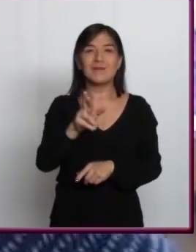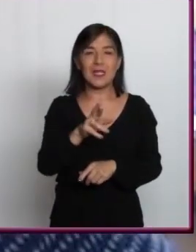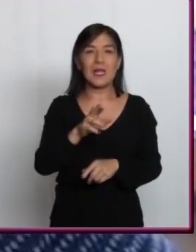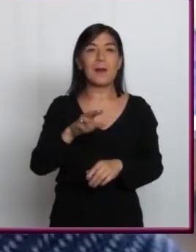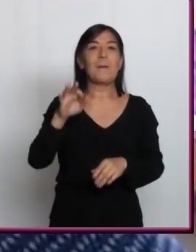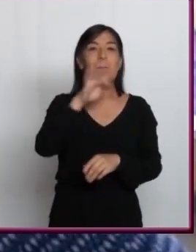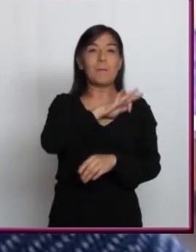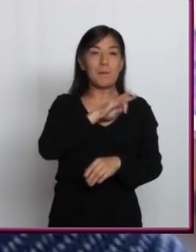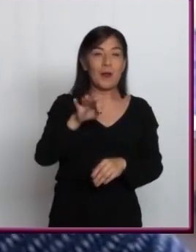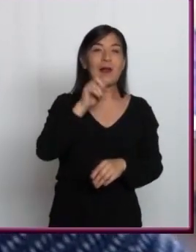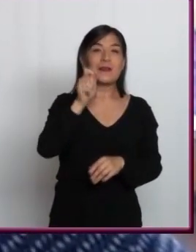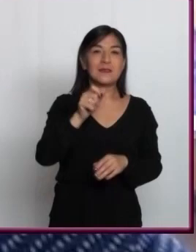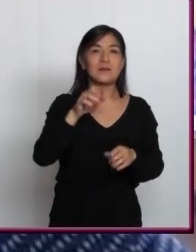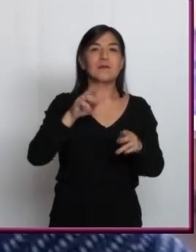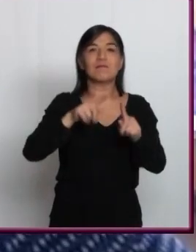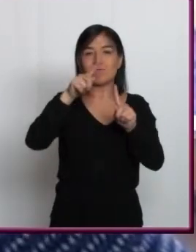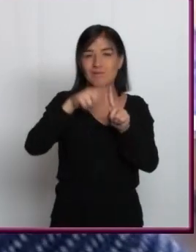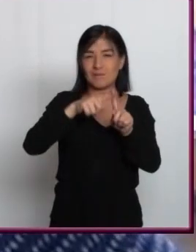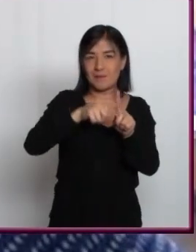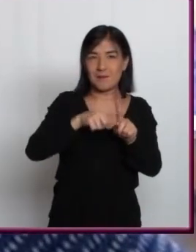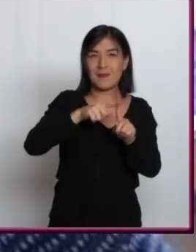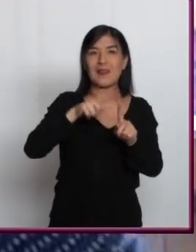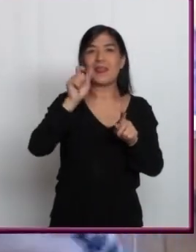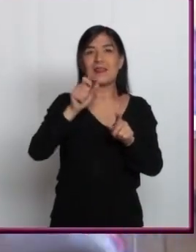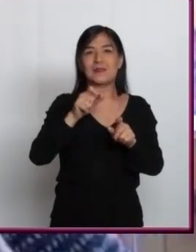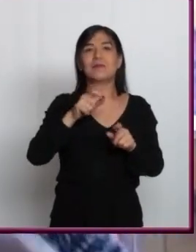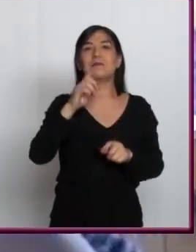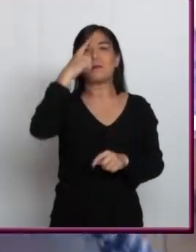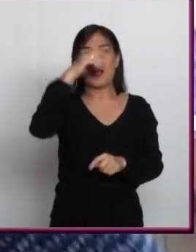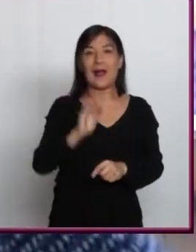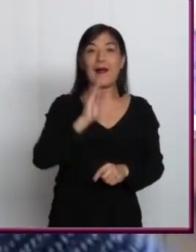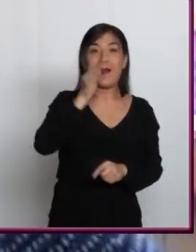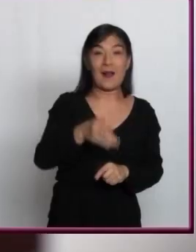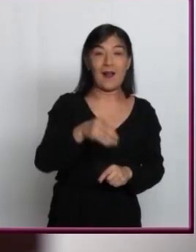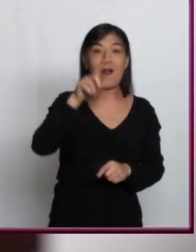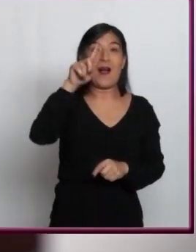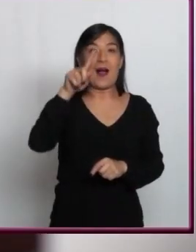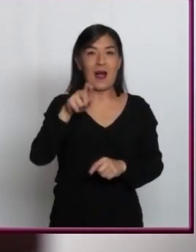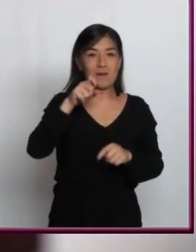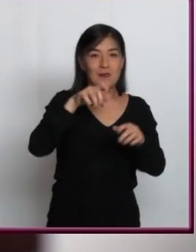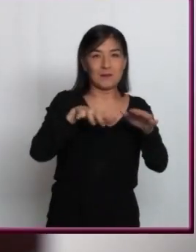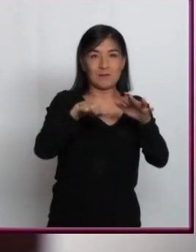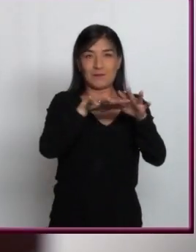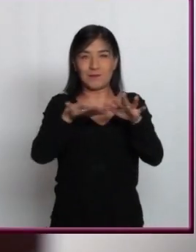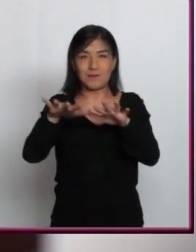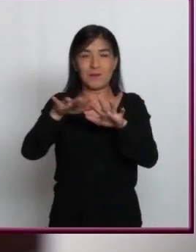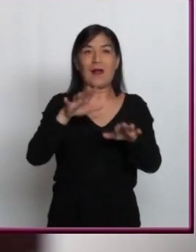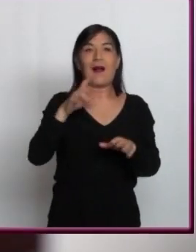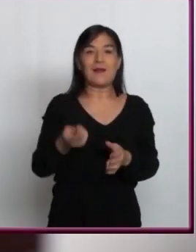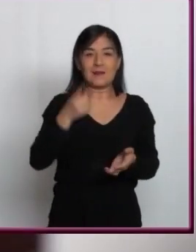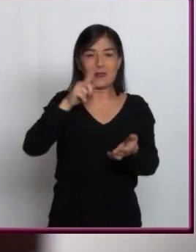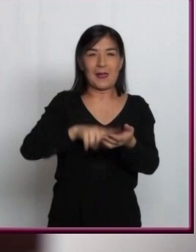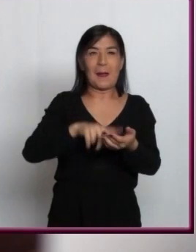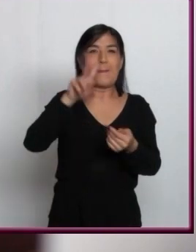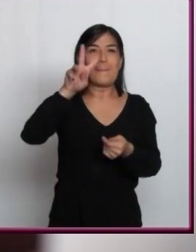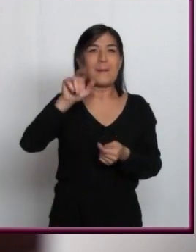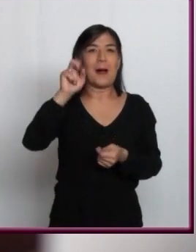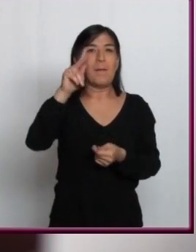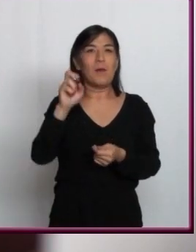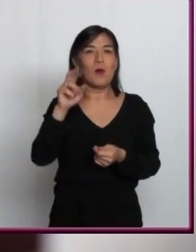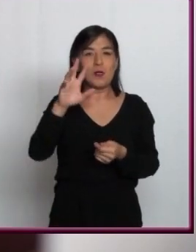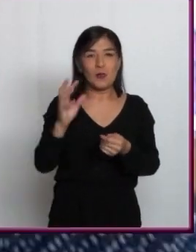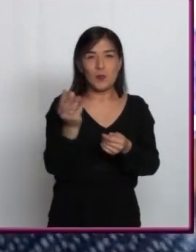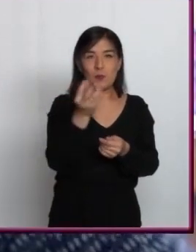condiciones específicas de presión y temperatura que permiten que el agua en la atmósfera sea vapor de agua.